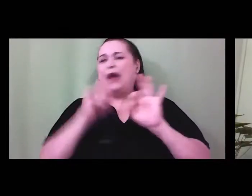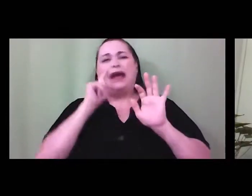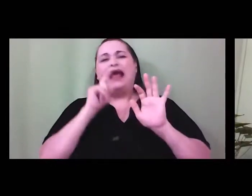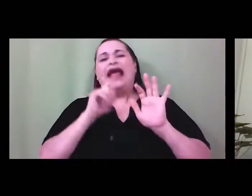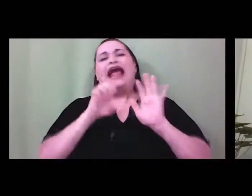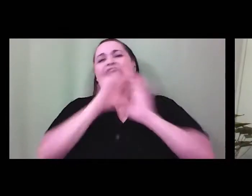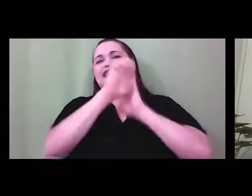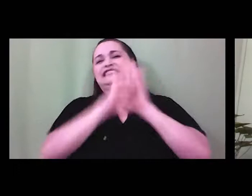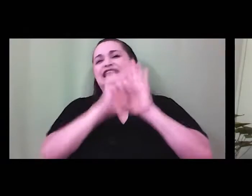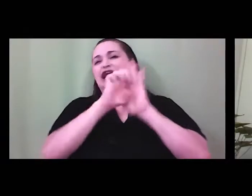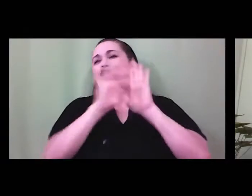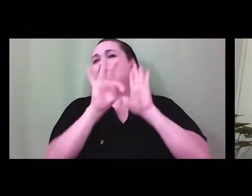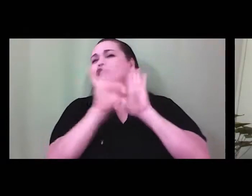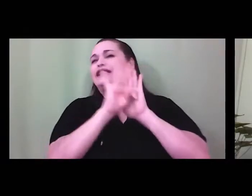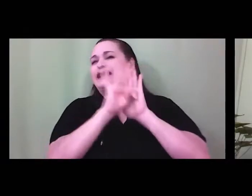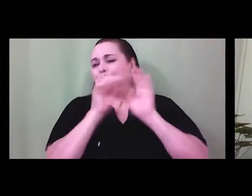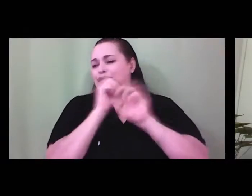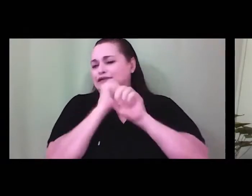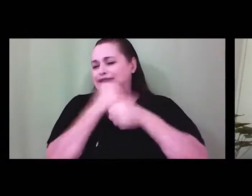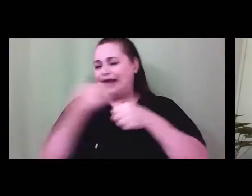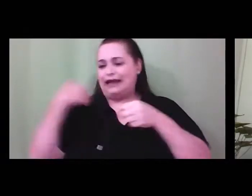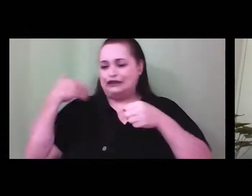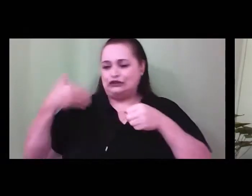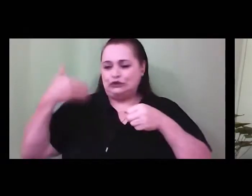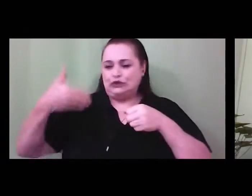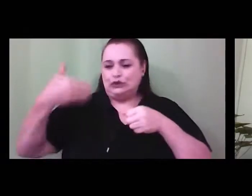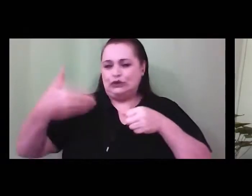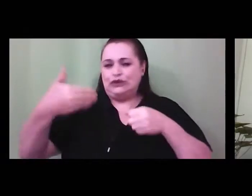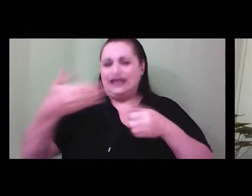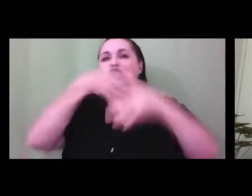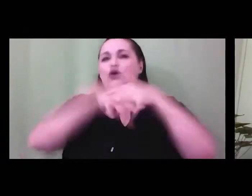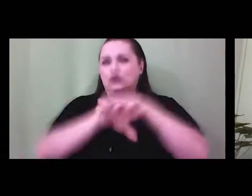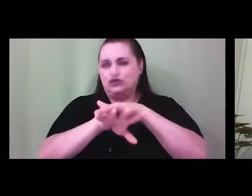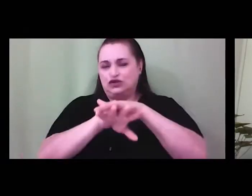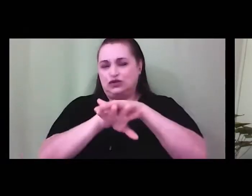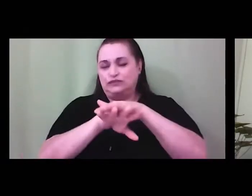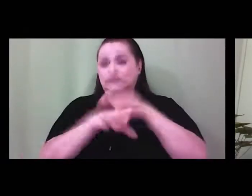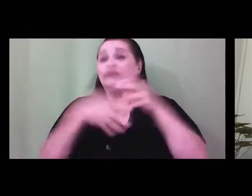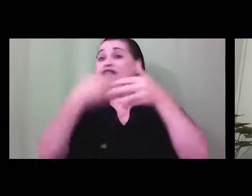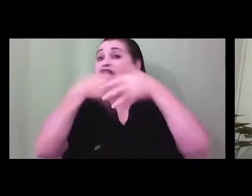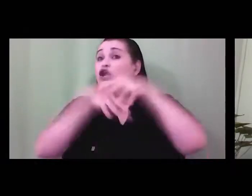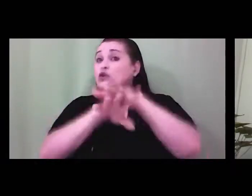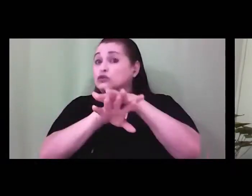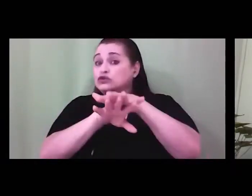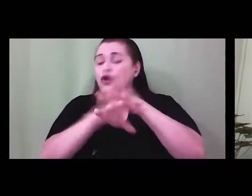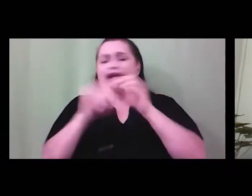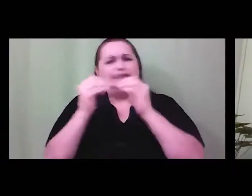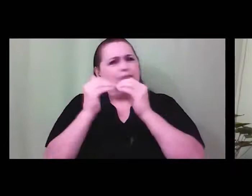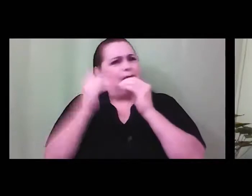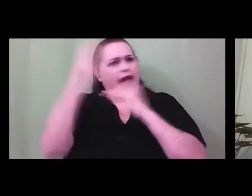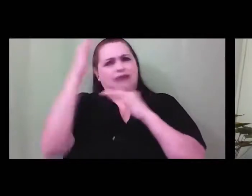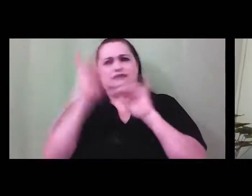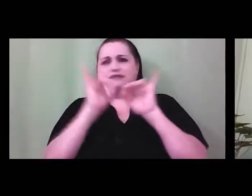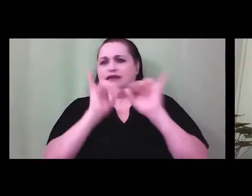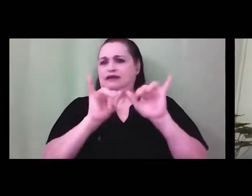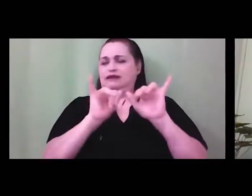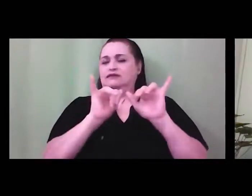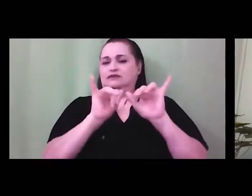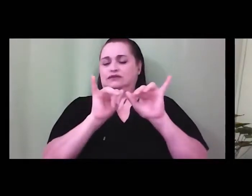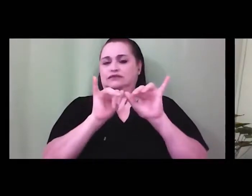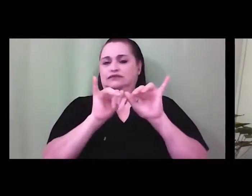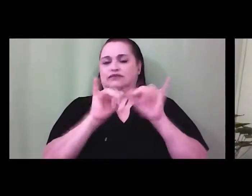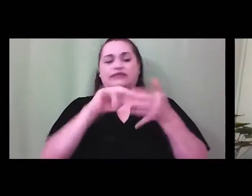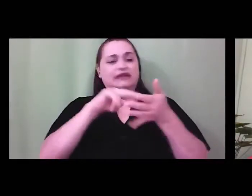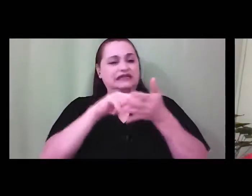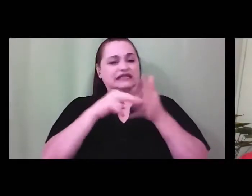estereotipo, mejor dicho, que se ha hecho de la inclusión. Y la inclusión es mucho más que eso. Es